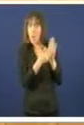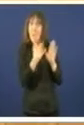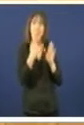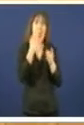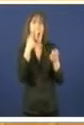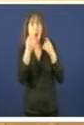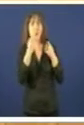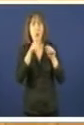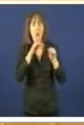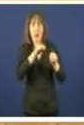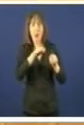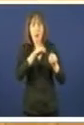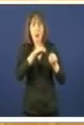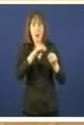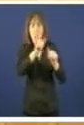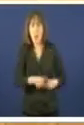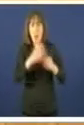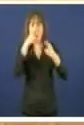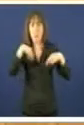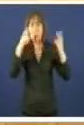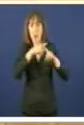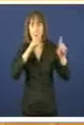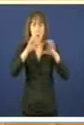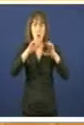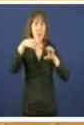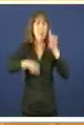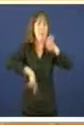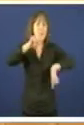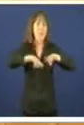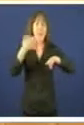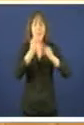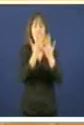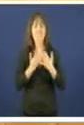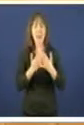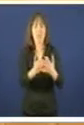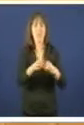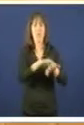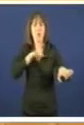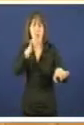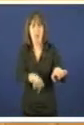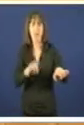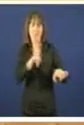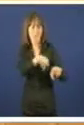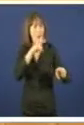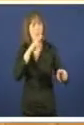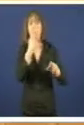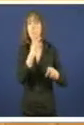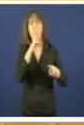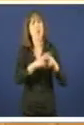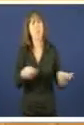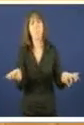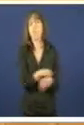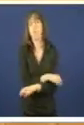do modelo público de medios de comunicación en que en teña a malloría na Cámara. E non se iso, decimos, que é un erro para o futuro dos medios,